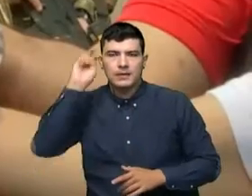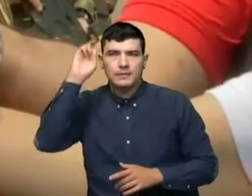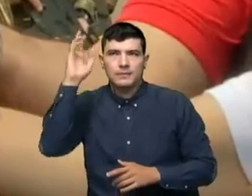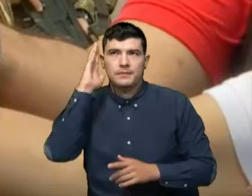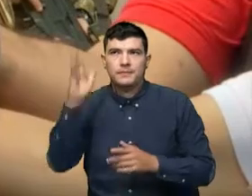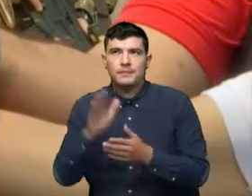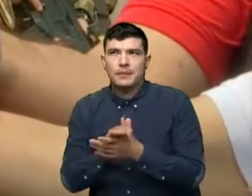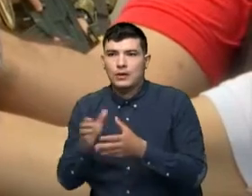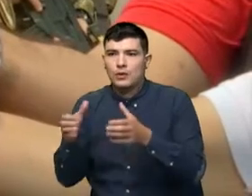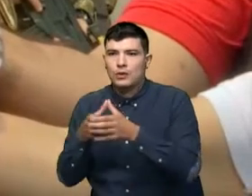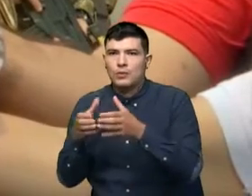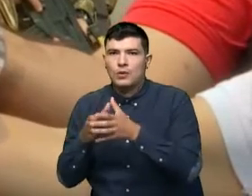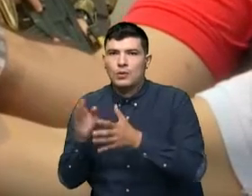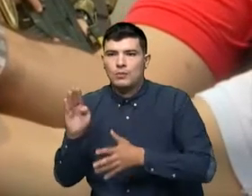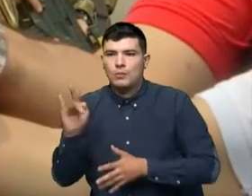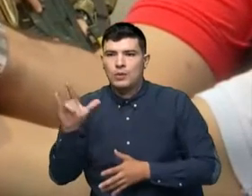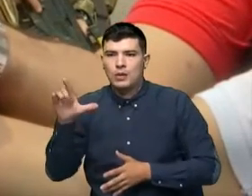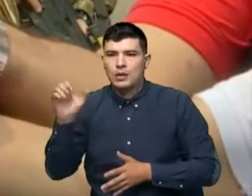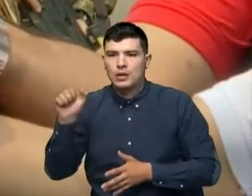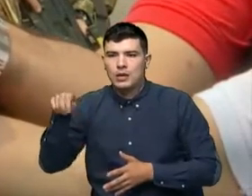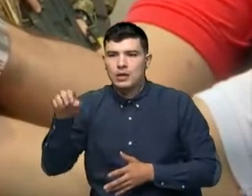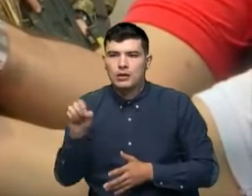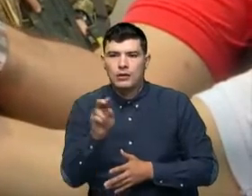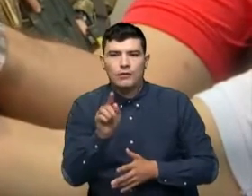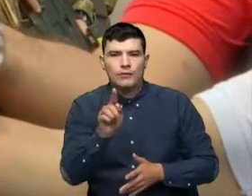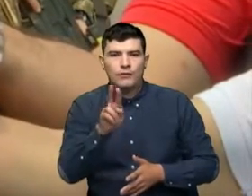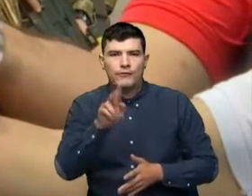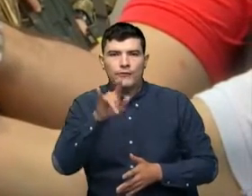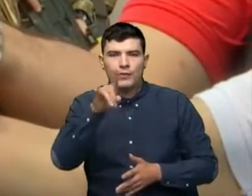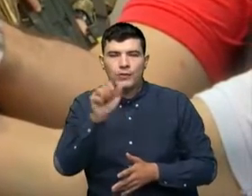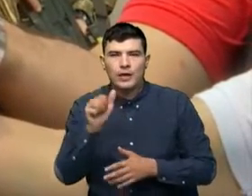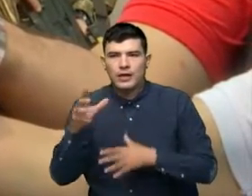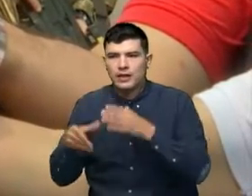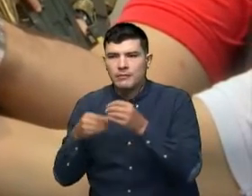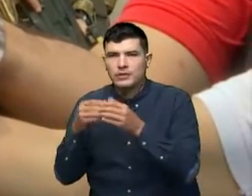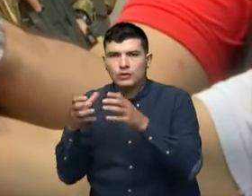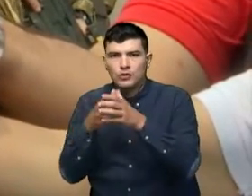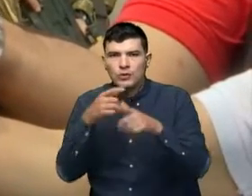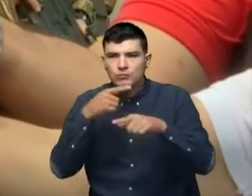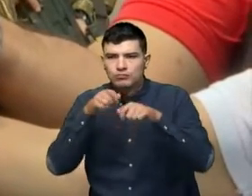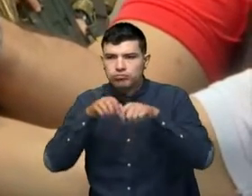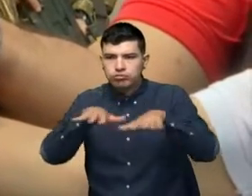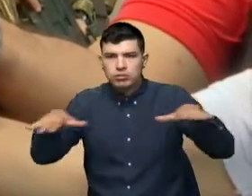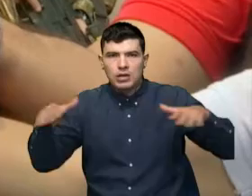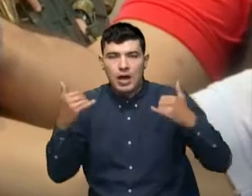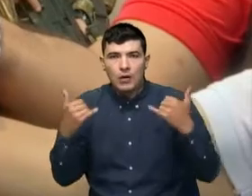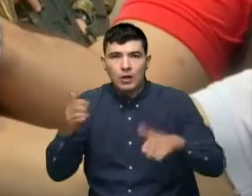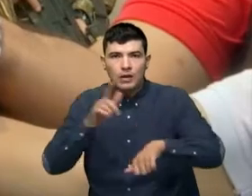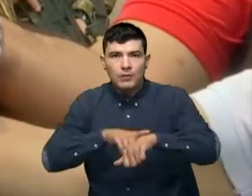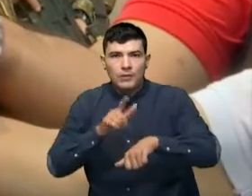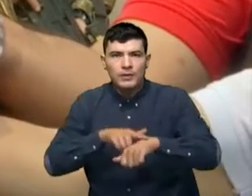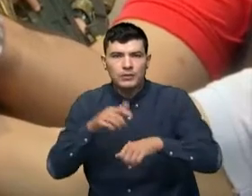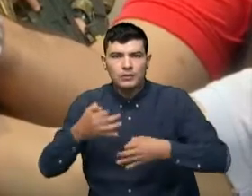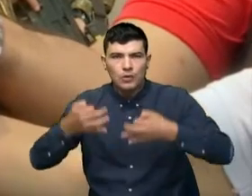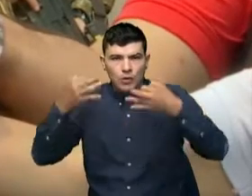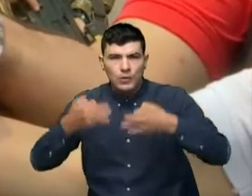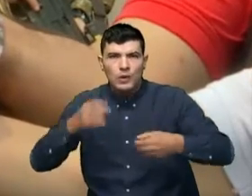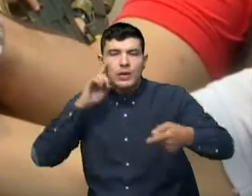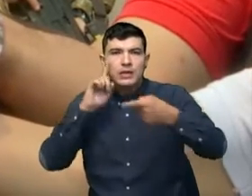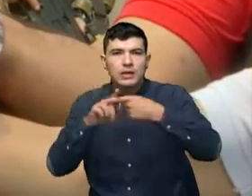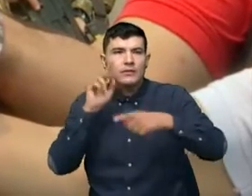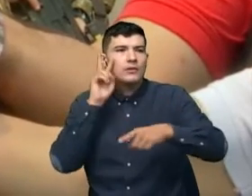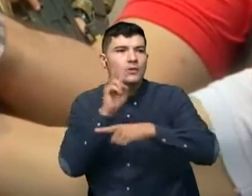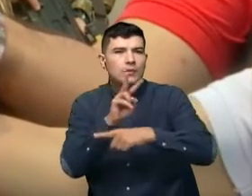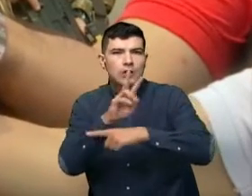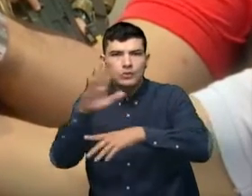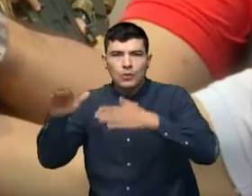Tarea Vulcano, la FUDRA y las tropas desplegadas que están en este momento cumpliendo la misión de la seguridad de